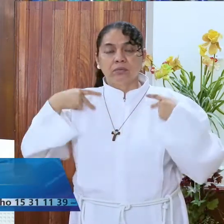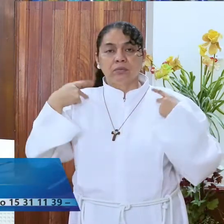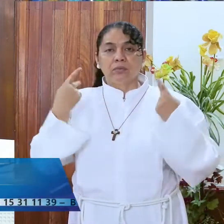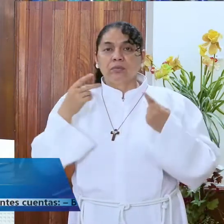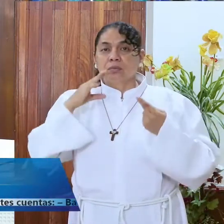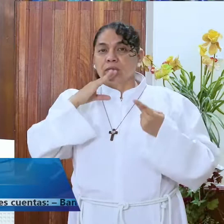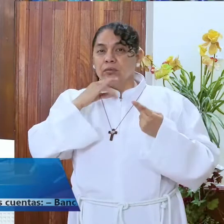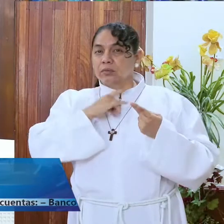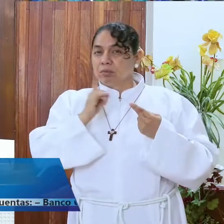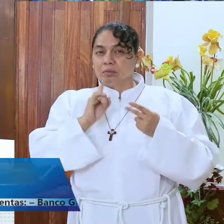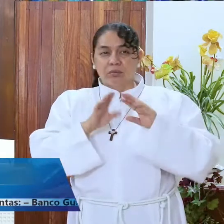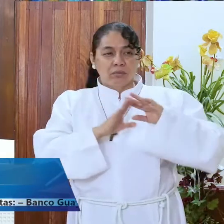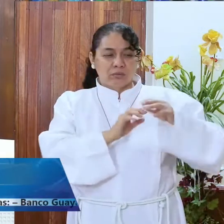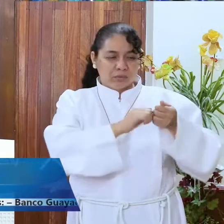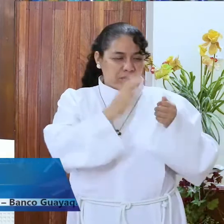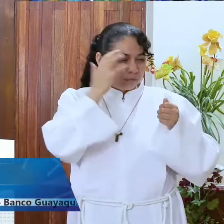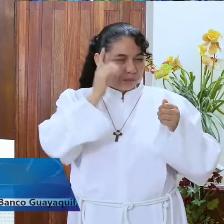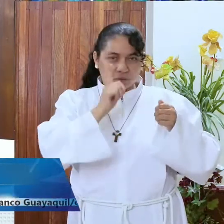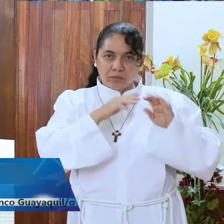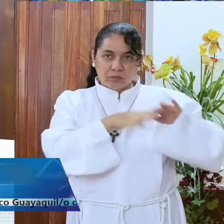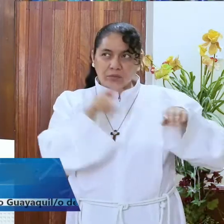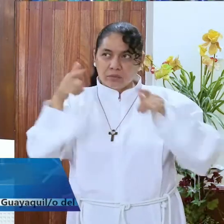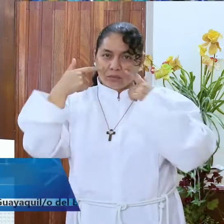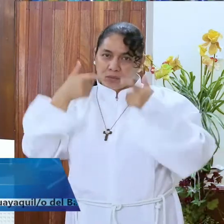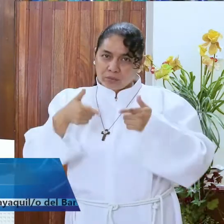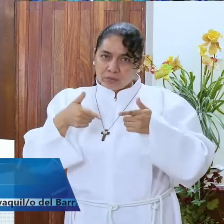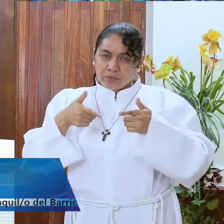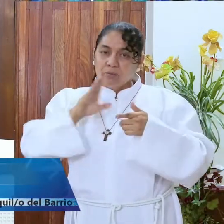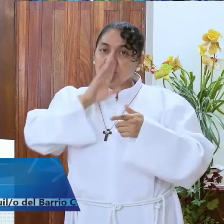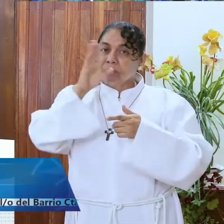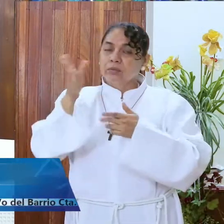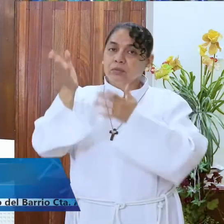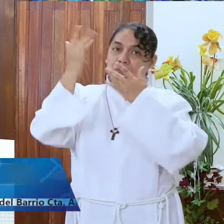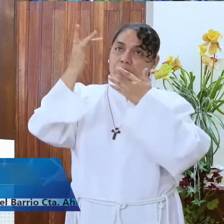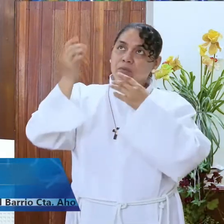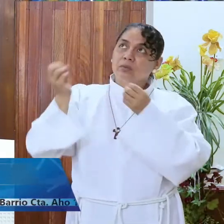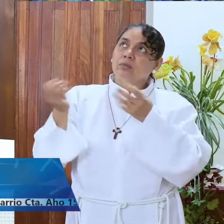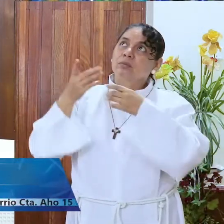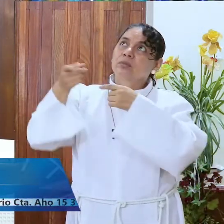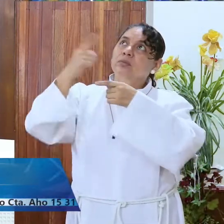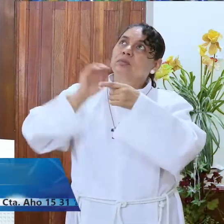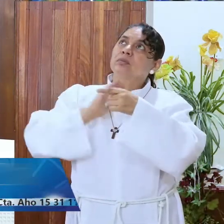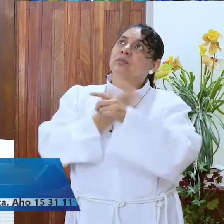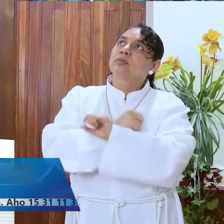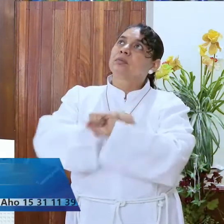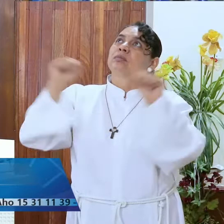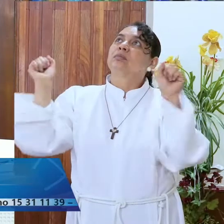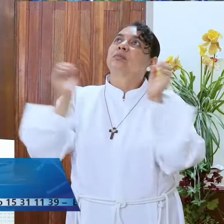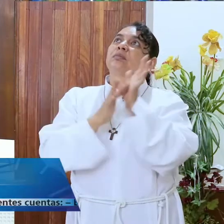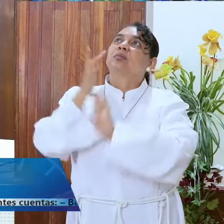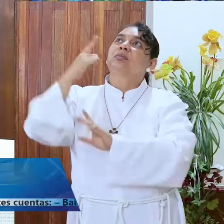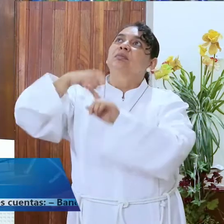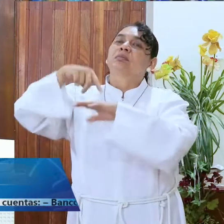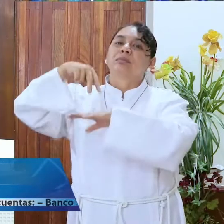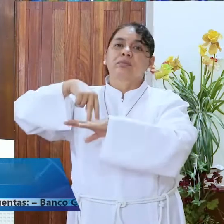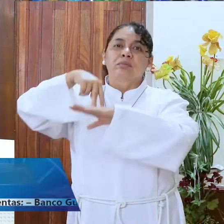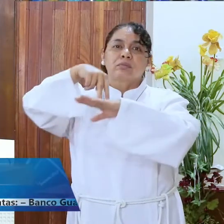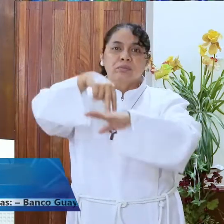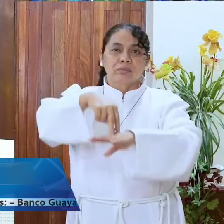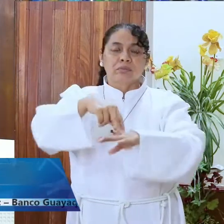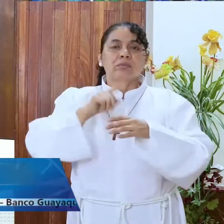pecado y protegidos de toda perturbación mientras esperamos la gloriosa venida de nuestro salvador